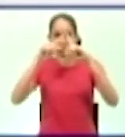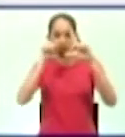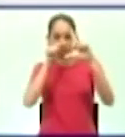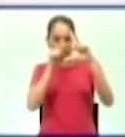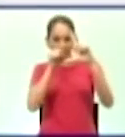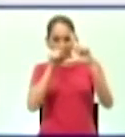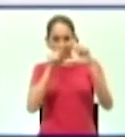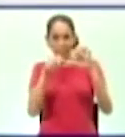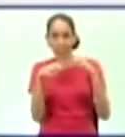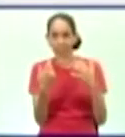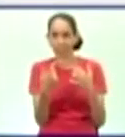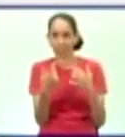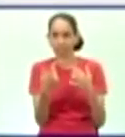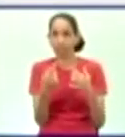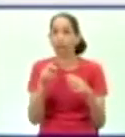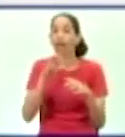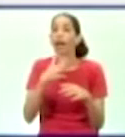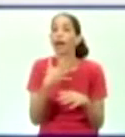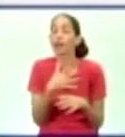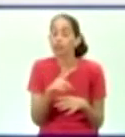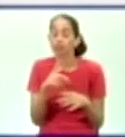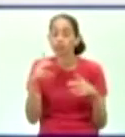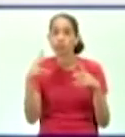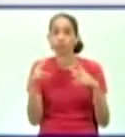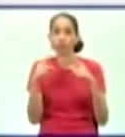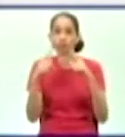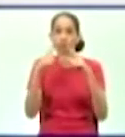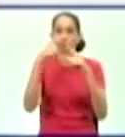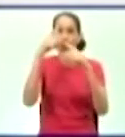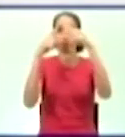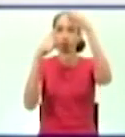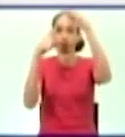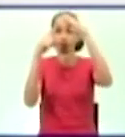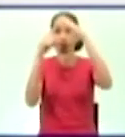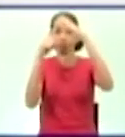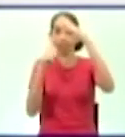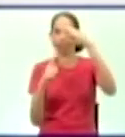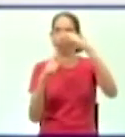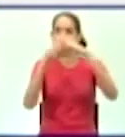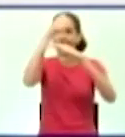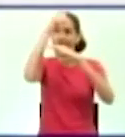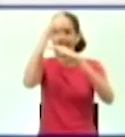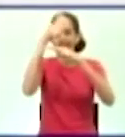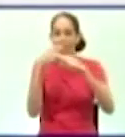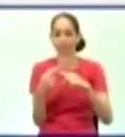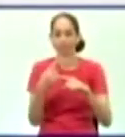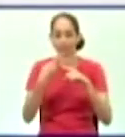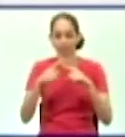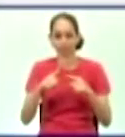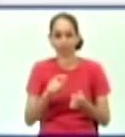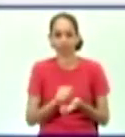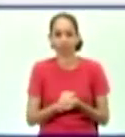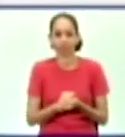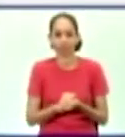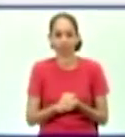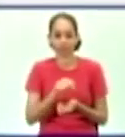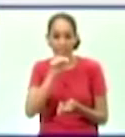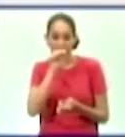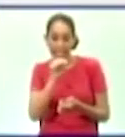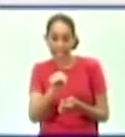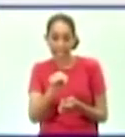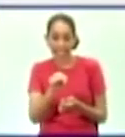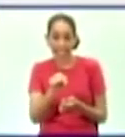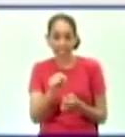origen común que cortan a la recta, a la circunferencia en otros 2 puntos. Y el